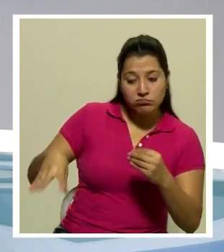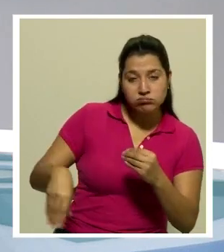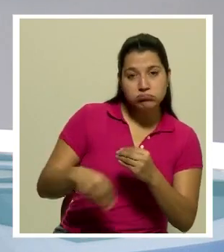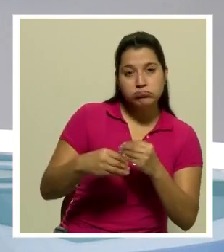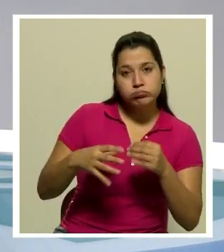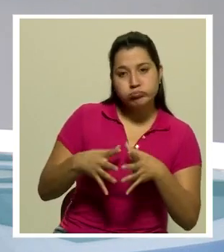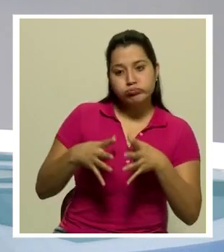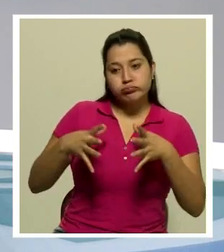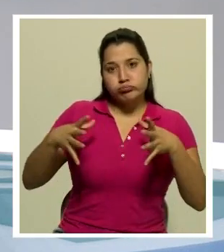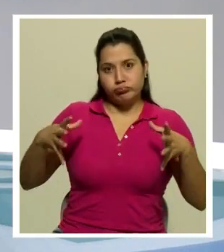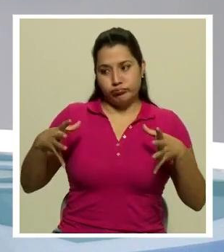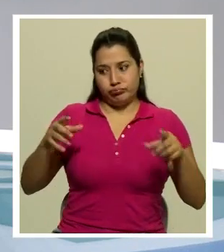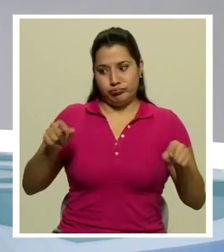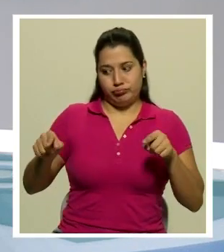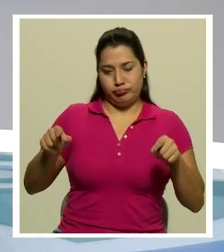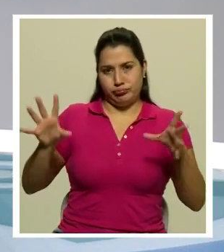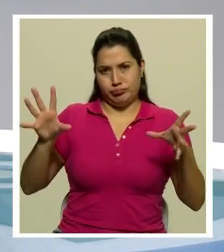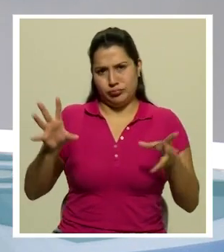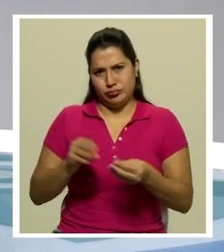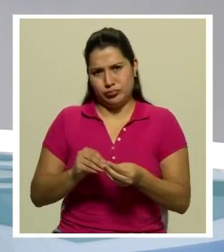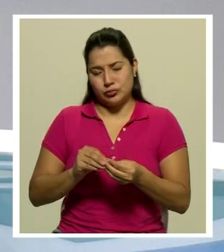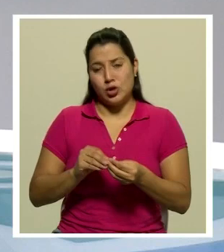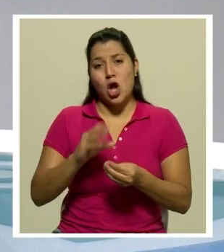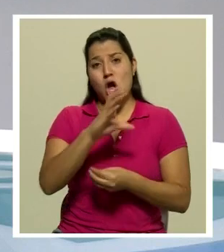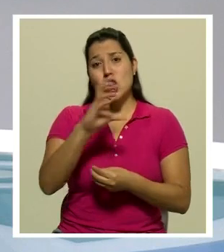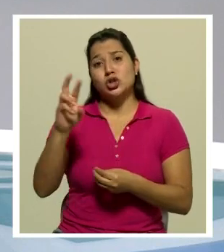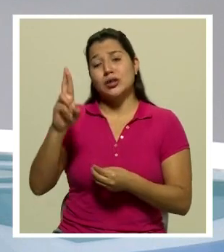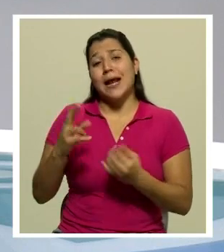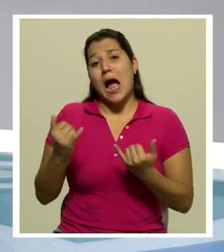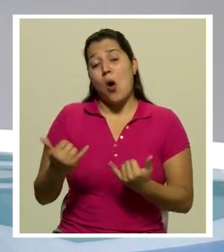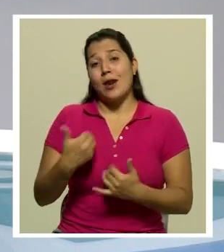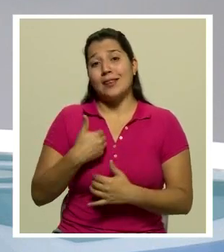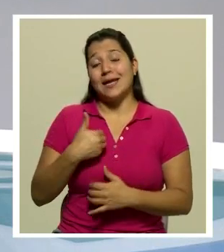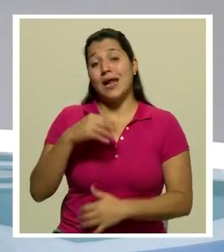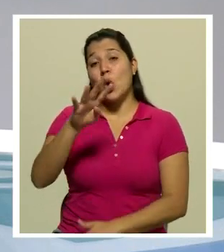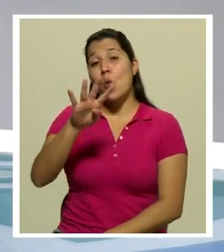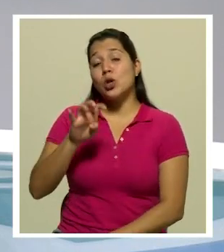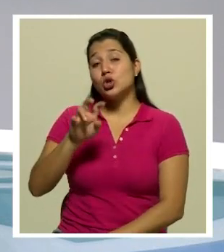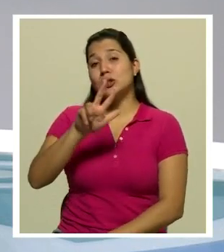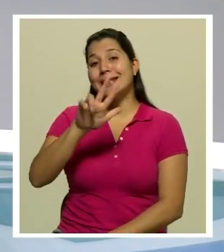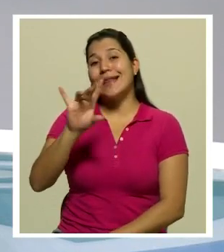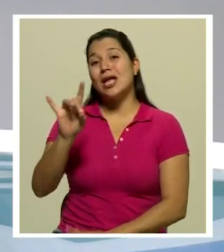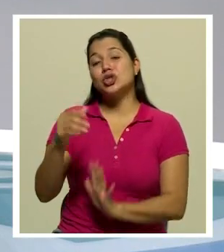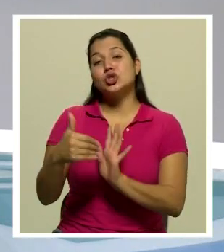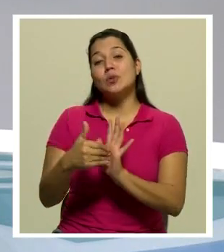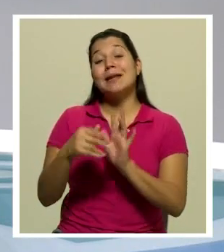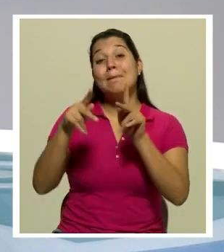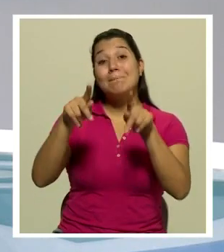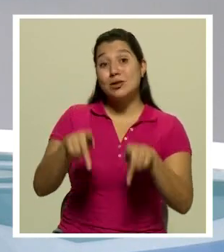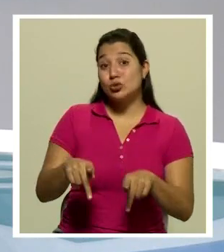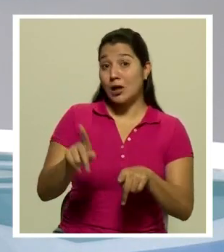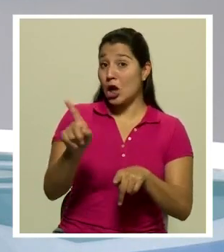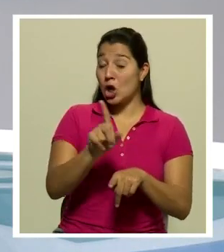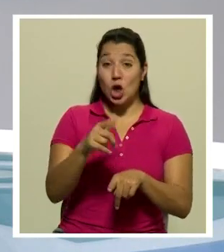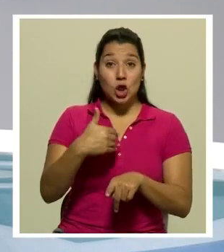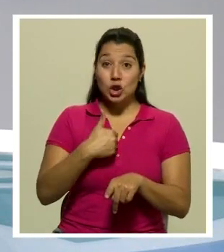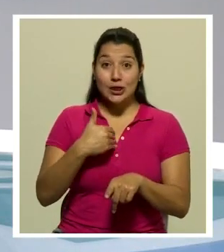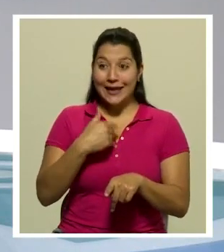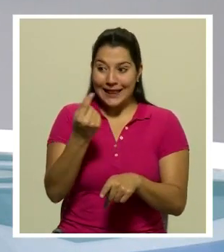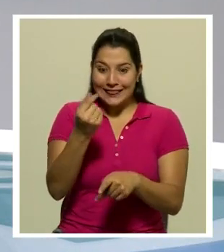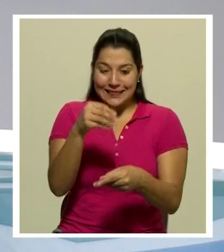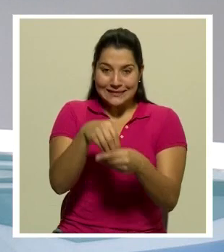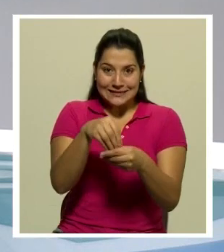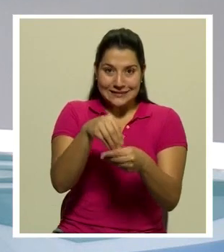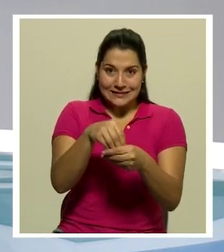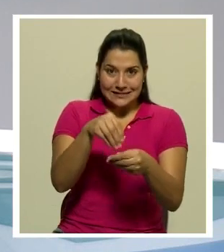En números totales, Costa Rica tiene hoy 438.000 ciudadanos que no tienen un ingreso